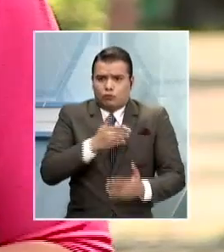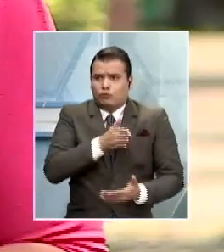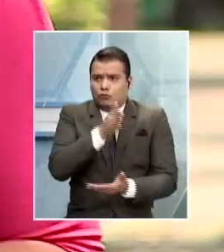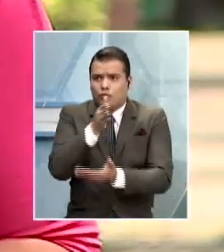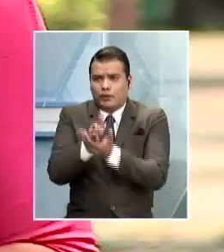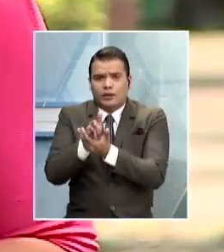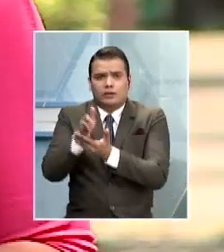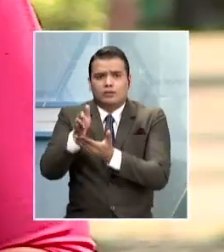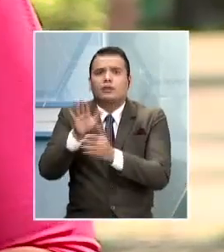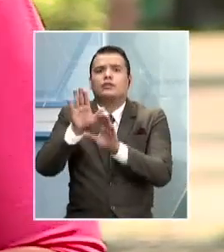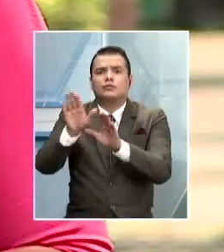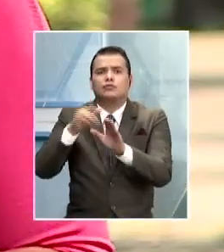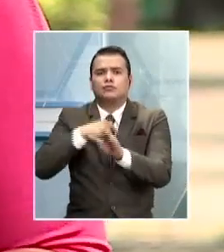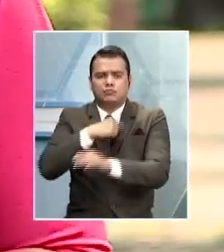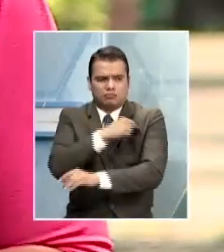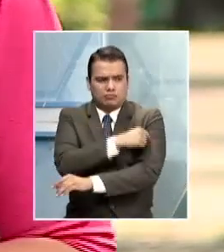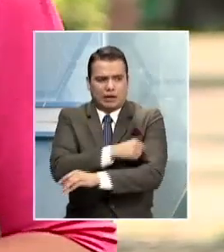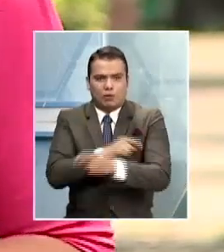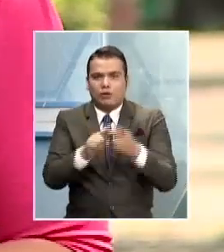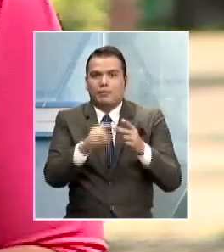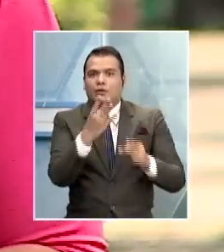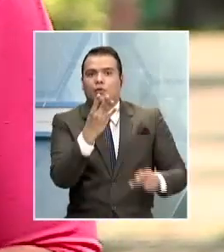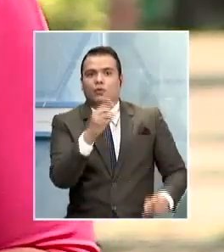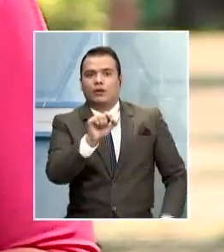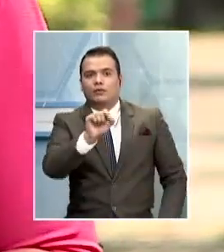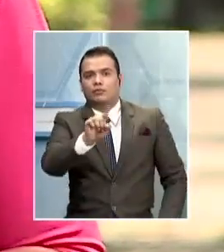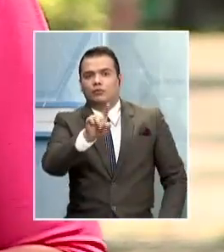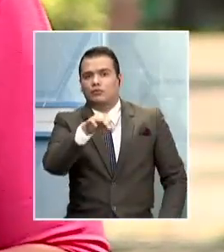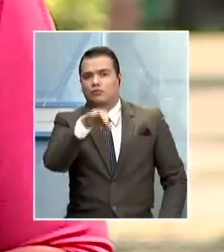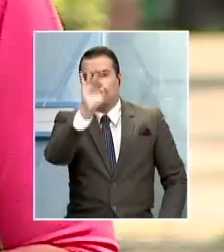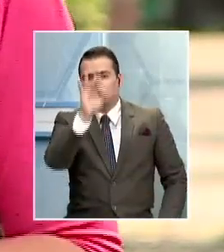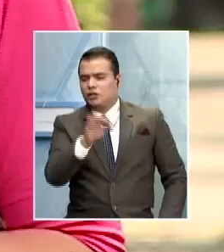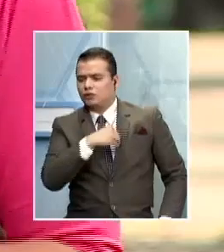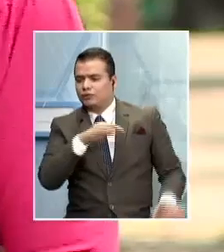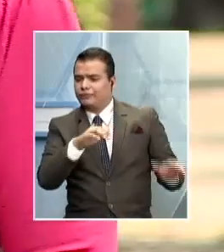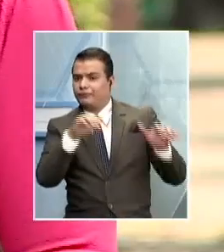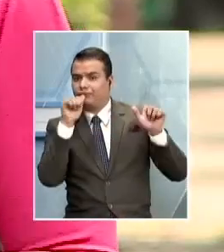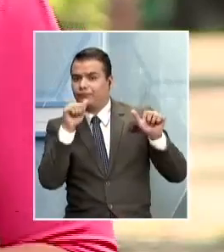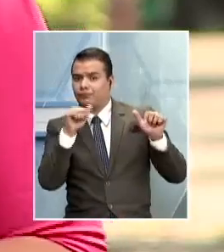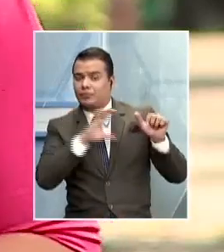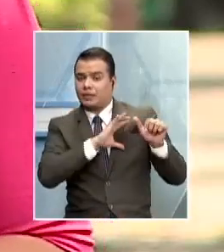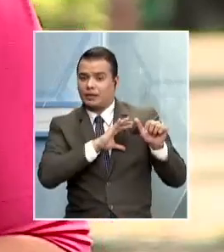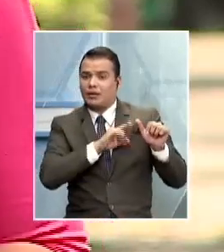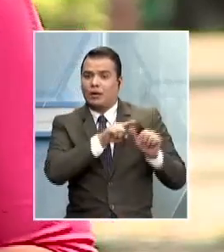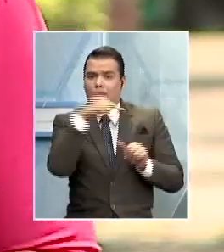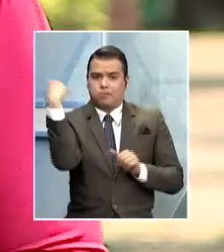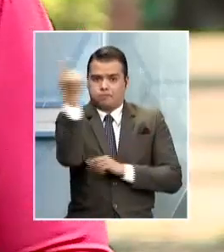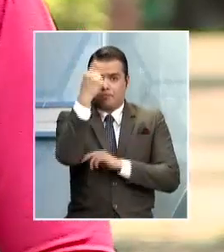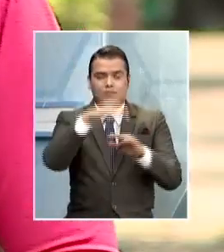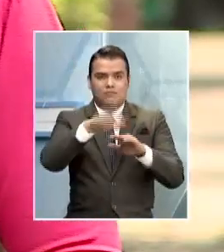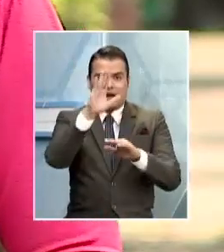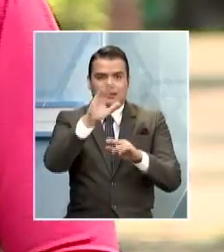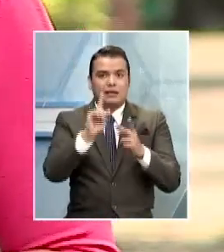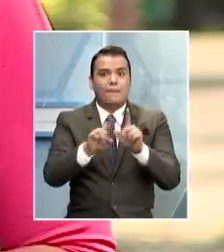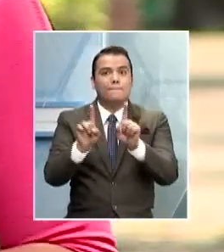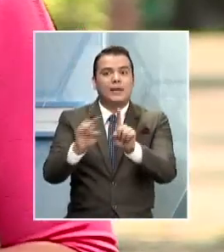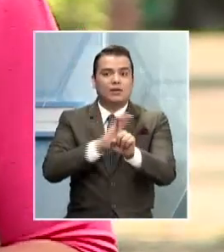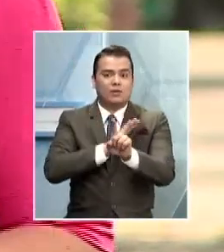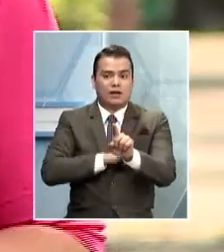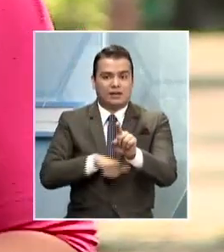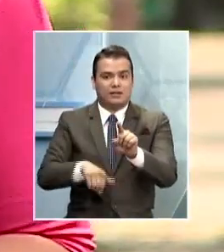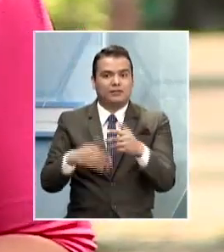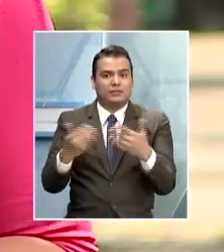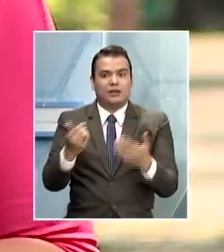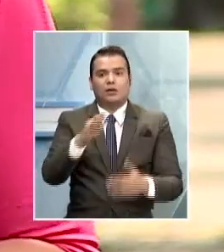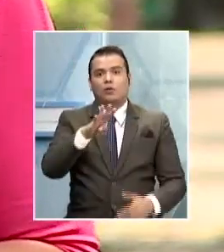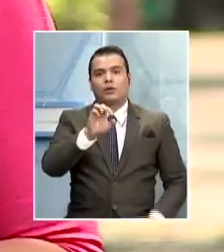el 40,1% no lo haría. Sin embargo, estas cifras se invierten en Cali, en donde el 59,5% de los encuestados